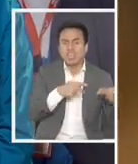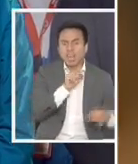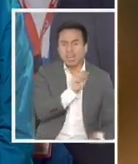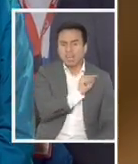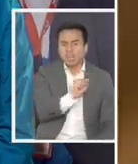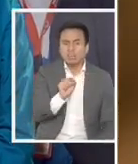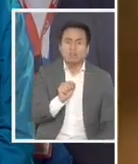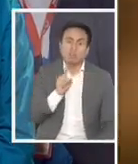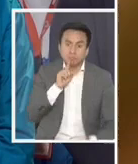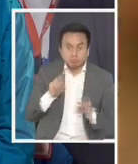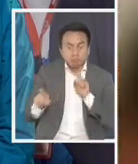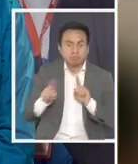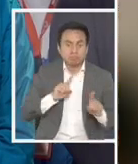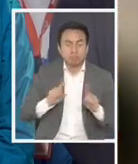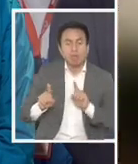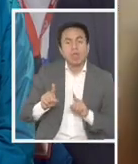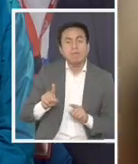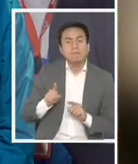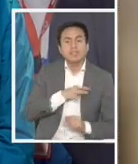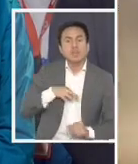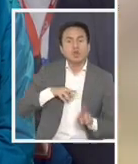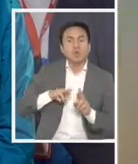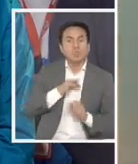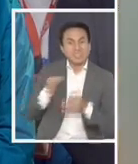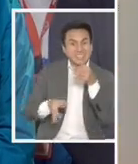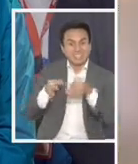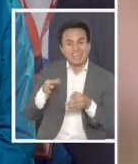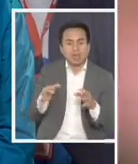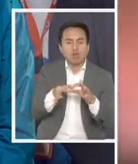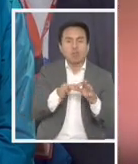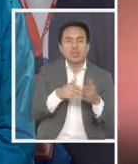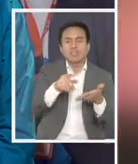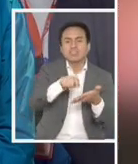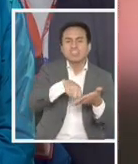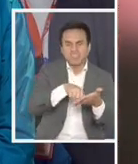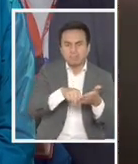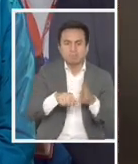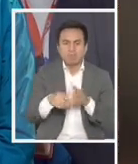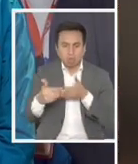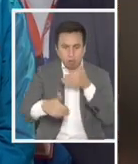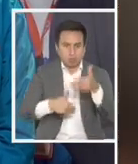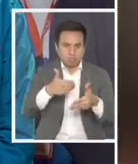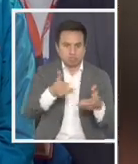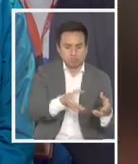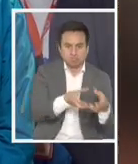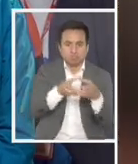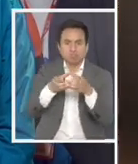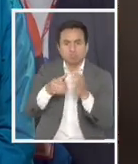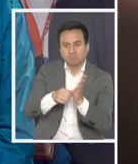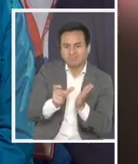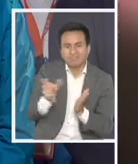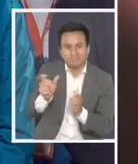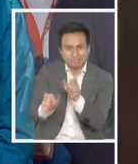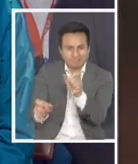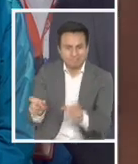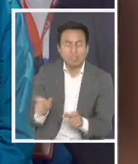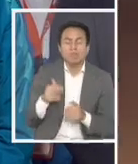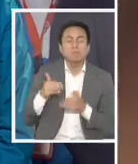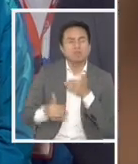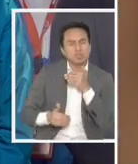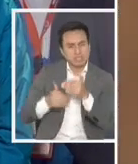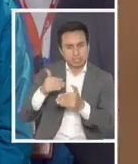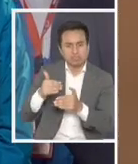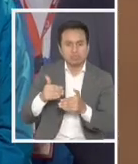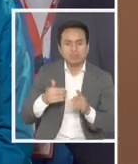coordinación y esto a través del Ministerio de Justicia con el registro civil para poner a disposición los operativos o sea este proceso de